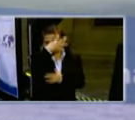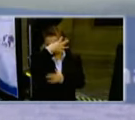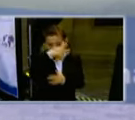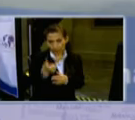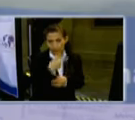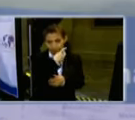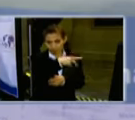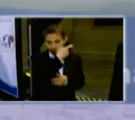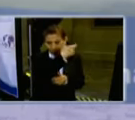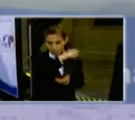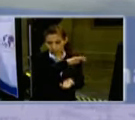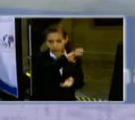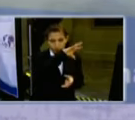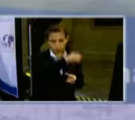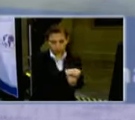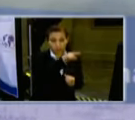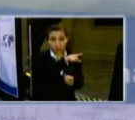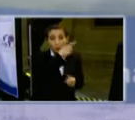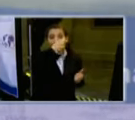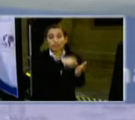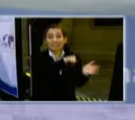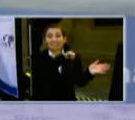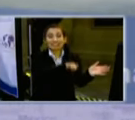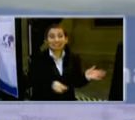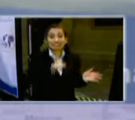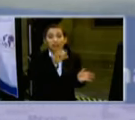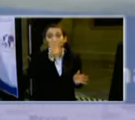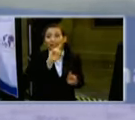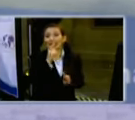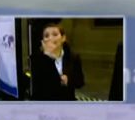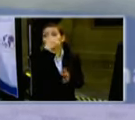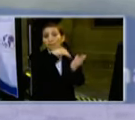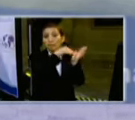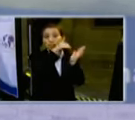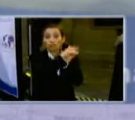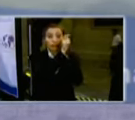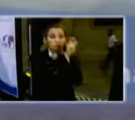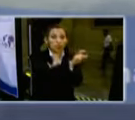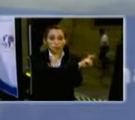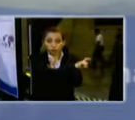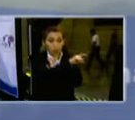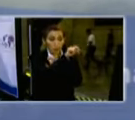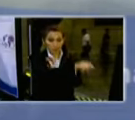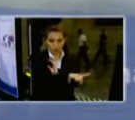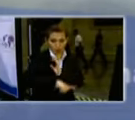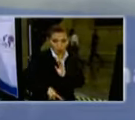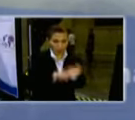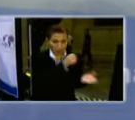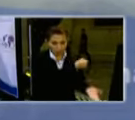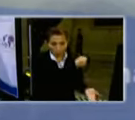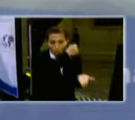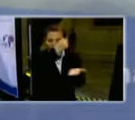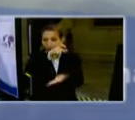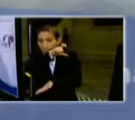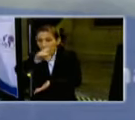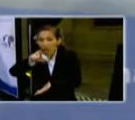2014, se destinaron 1,637 millones de pesos del erario público al pago